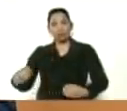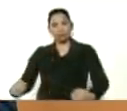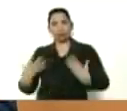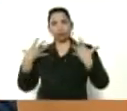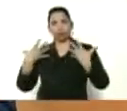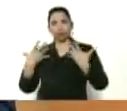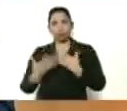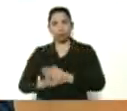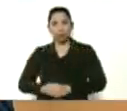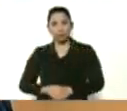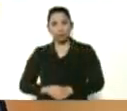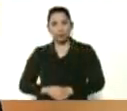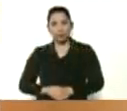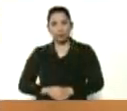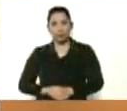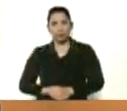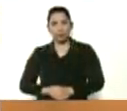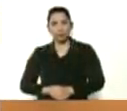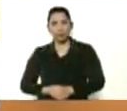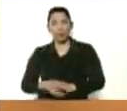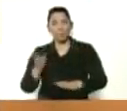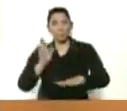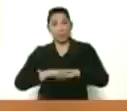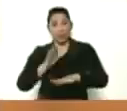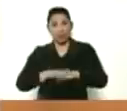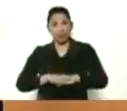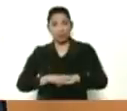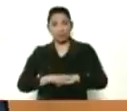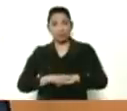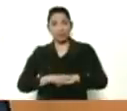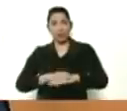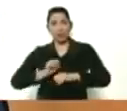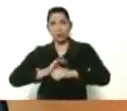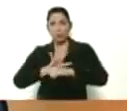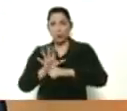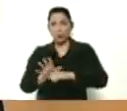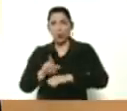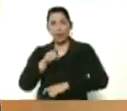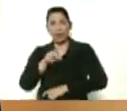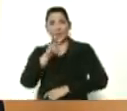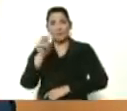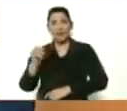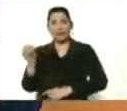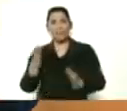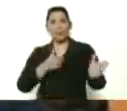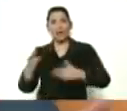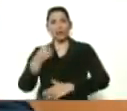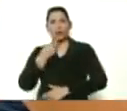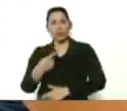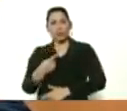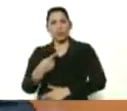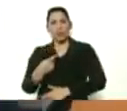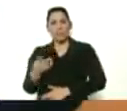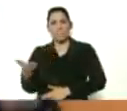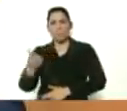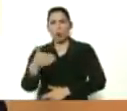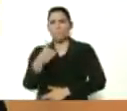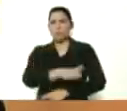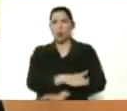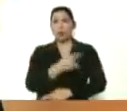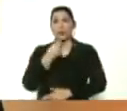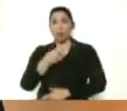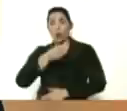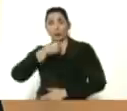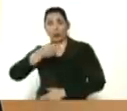con C, es una infección, como es el caso del COVID-19. Por ahí el 20 de marzo este señor dijo que caían los muertos, dijo en una entrevista